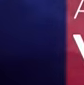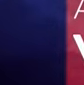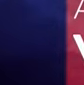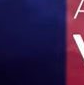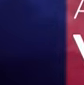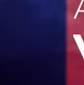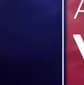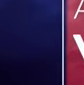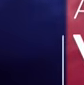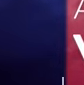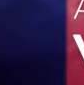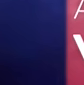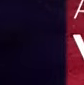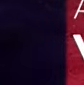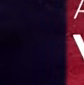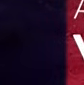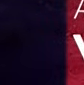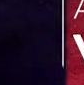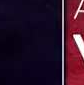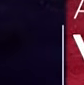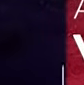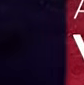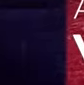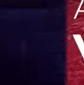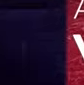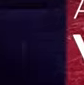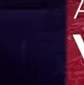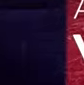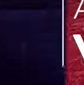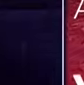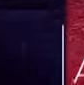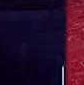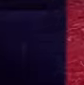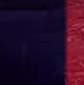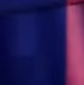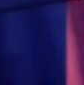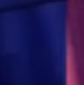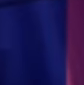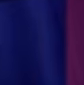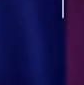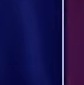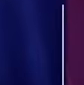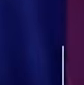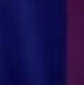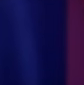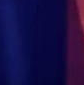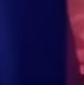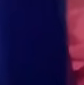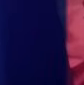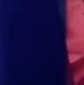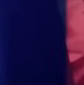Mientras en algunos lugares como San Rafael de Velasco lograron vencer al fuego después de meses de lucha,